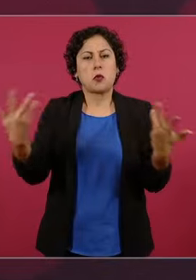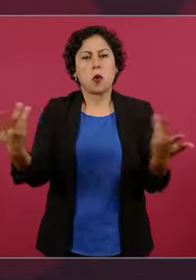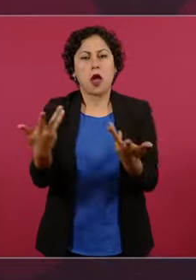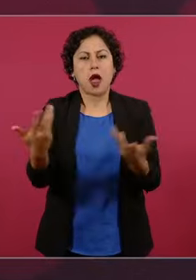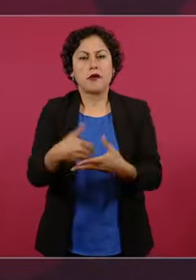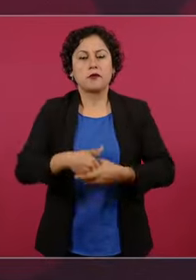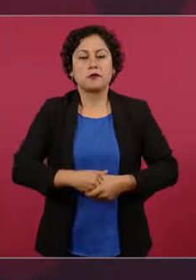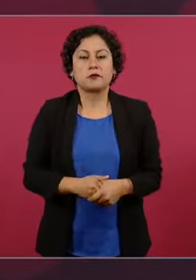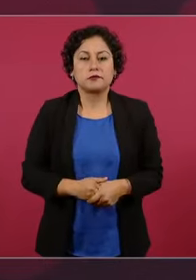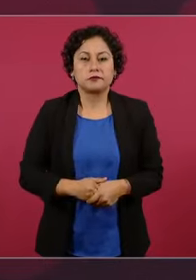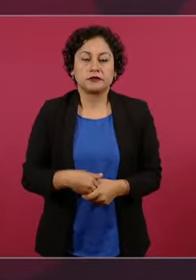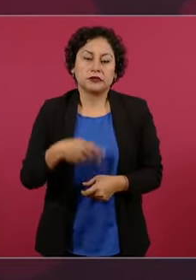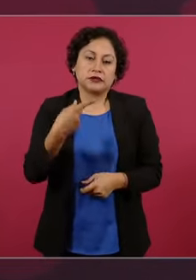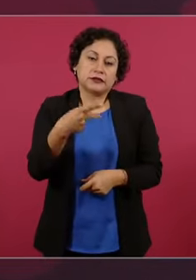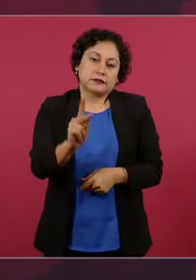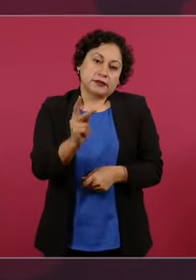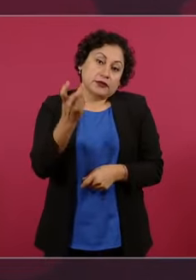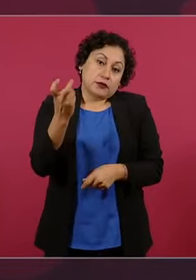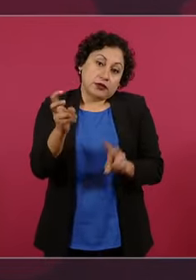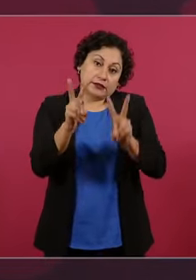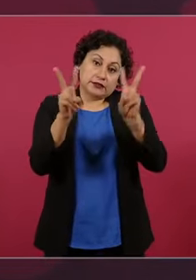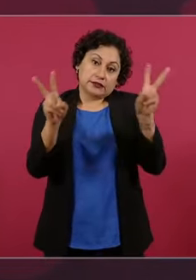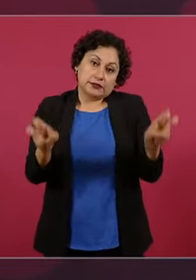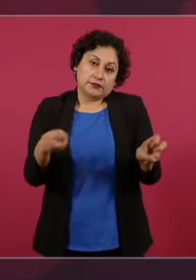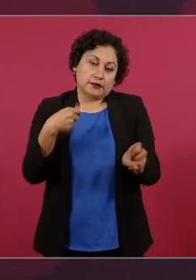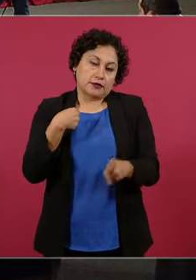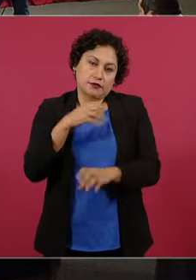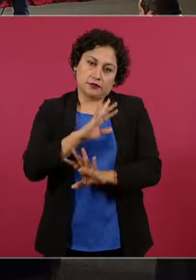pero no puedo hablar ya de eso.